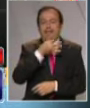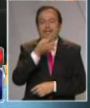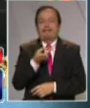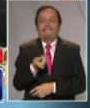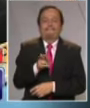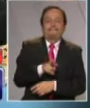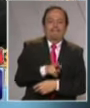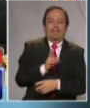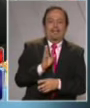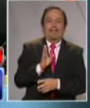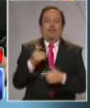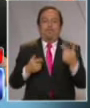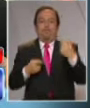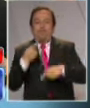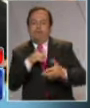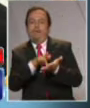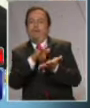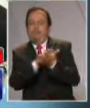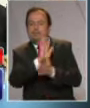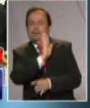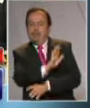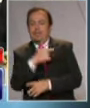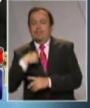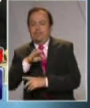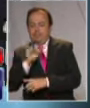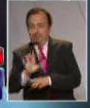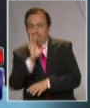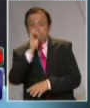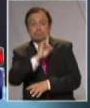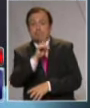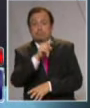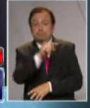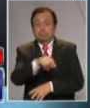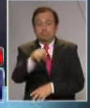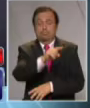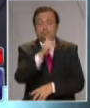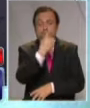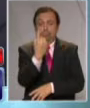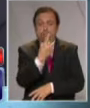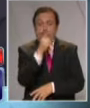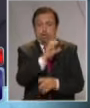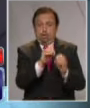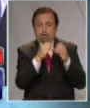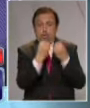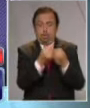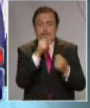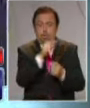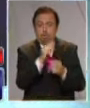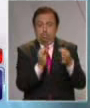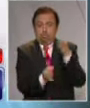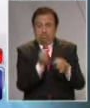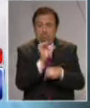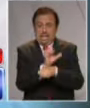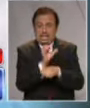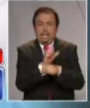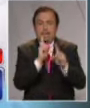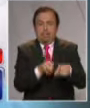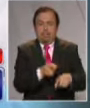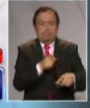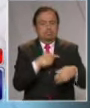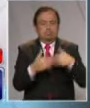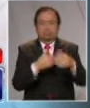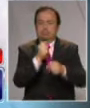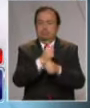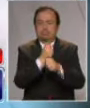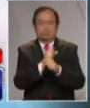un ajuste político o algo de ese estilo, sino más bien responde a que los órganos de persecución del Estado han efectuado su